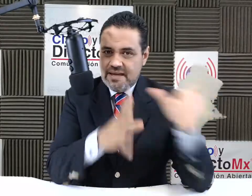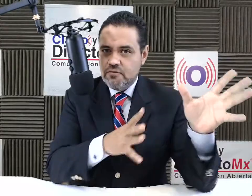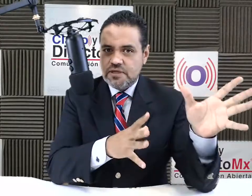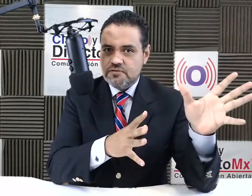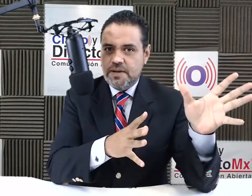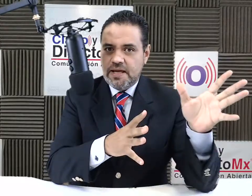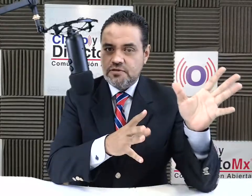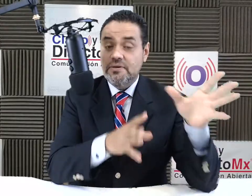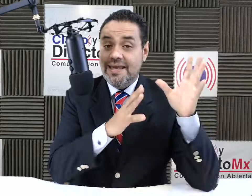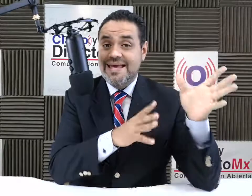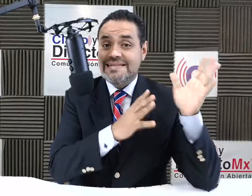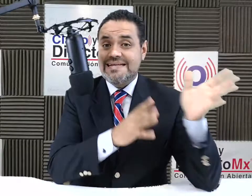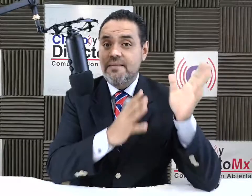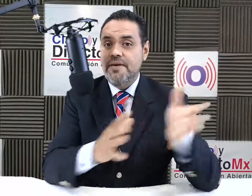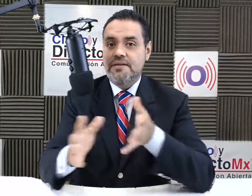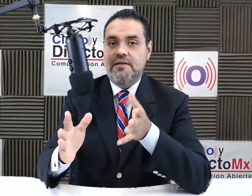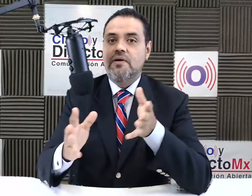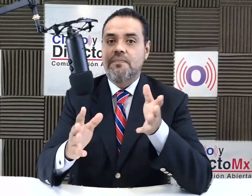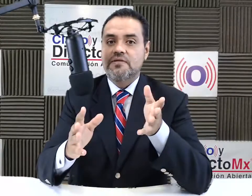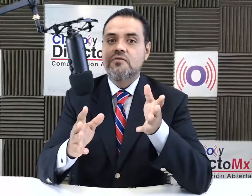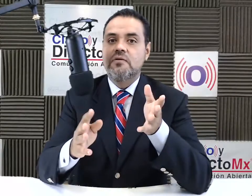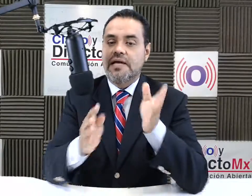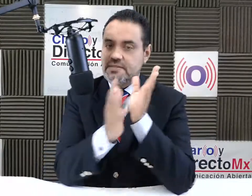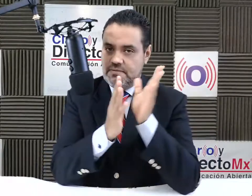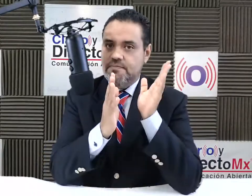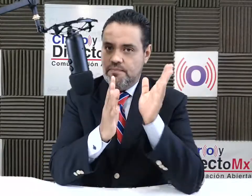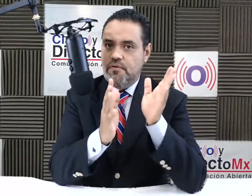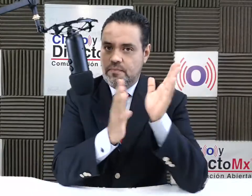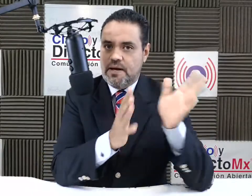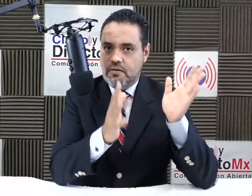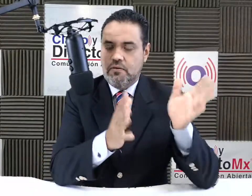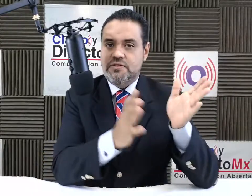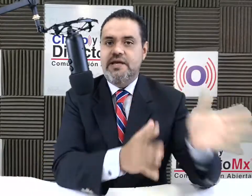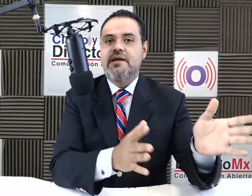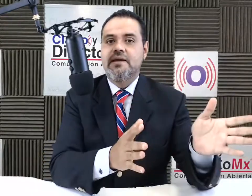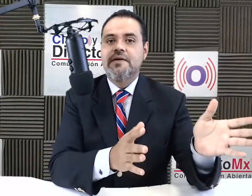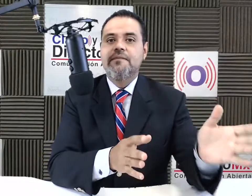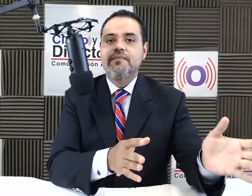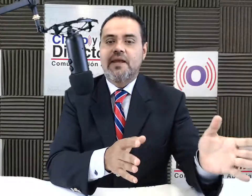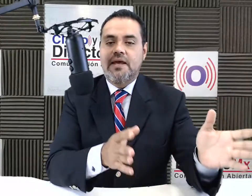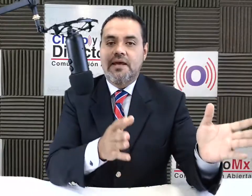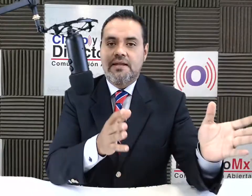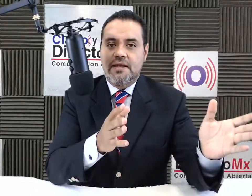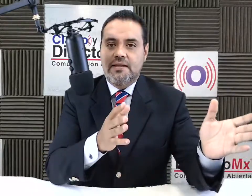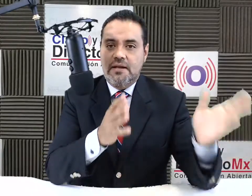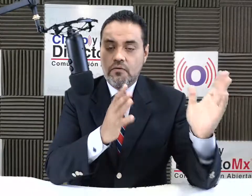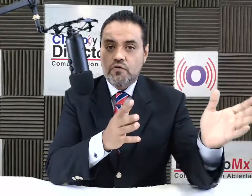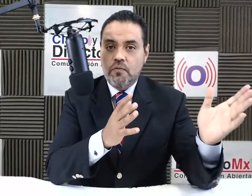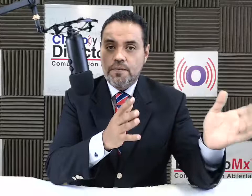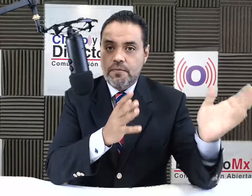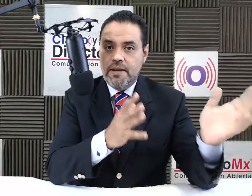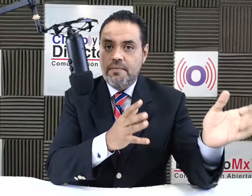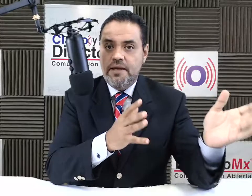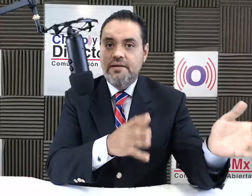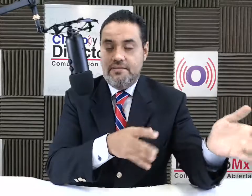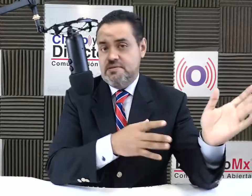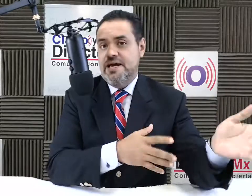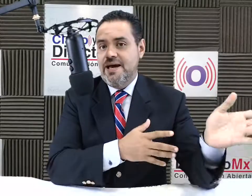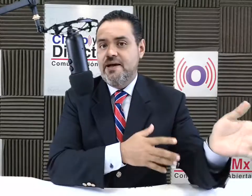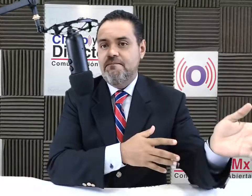estamos en la explicación de que realmente lo que pasó es volver reconocer que tenemos un problema